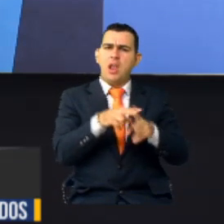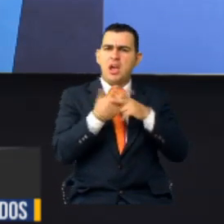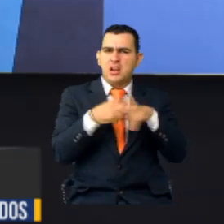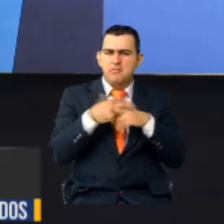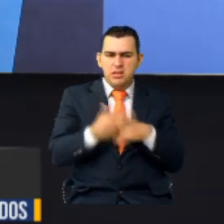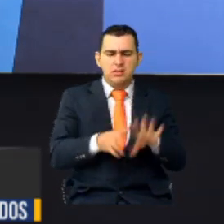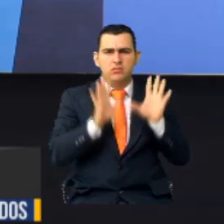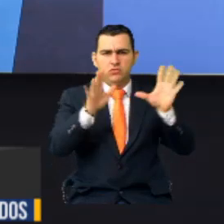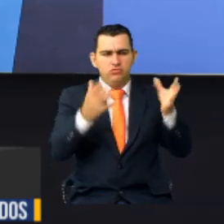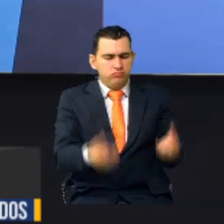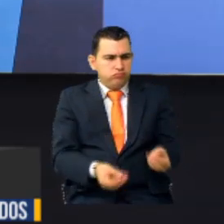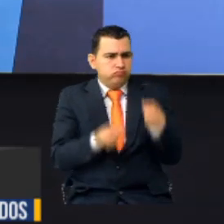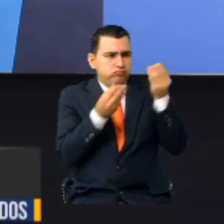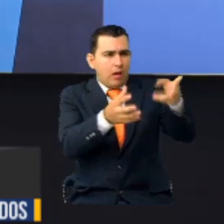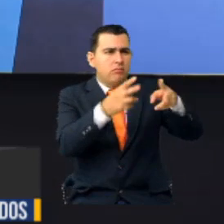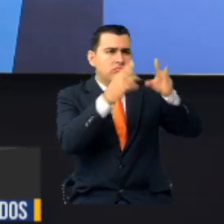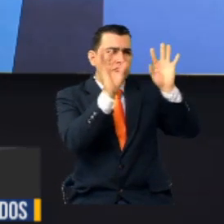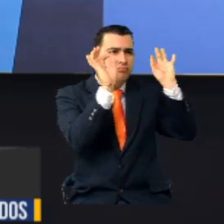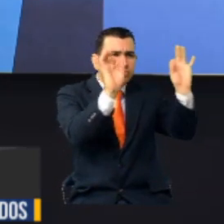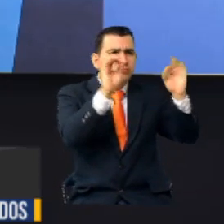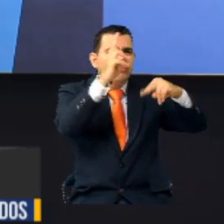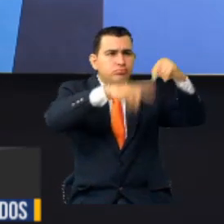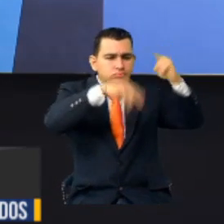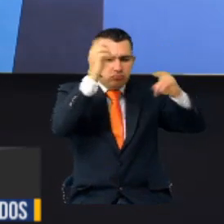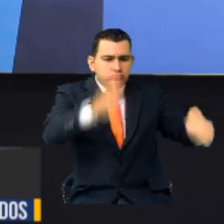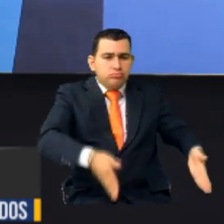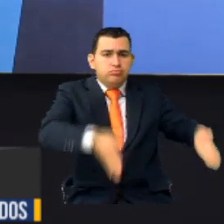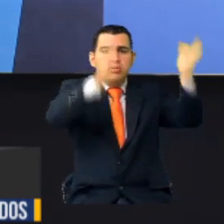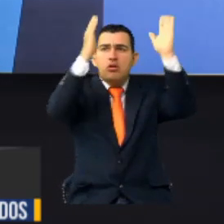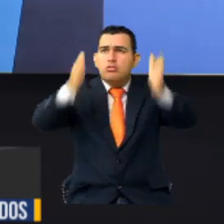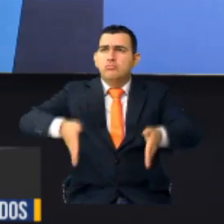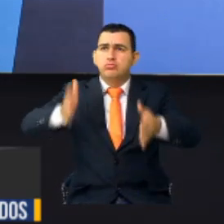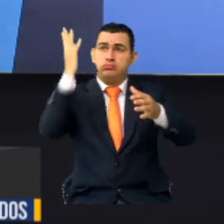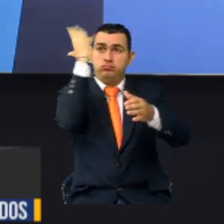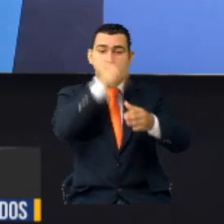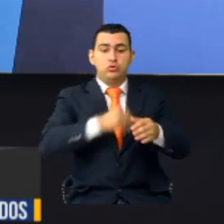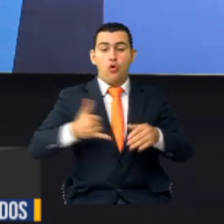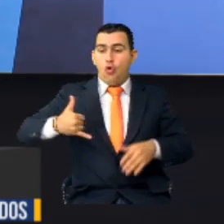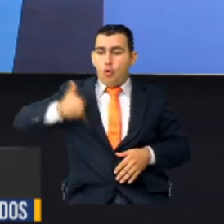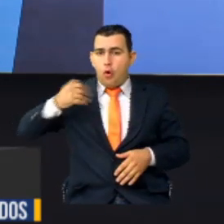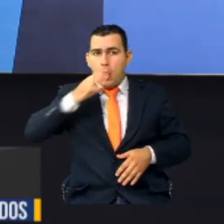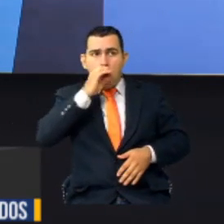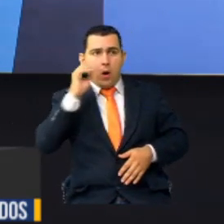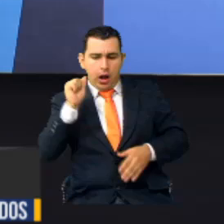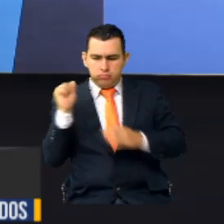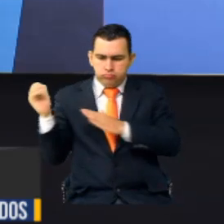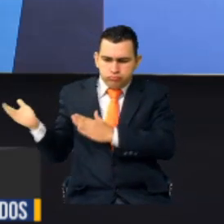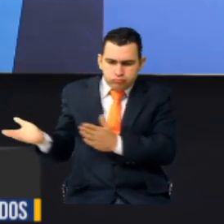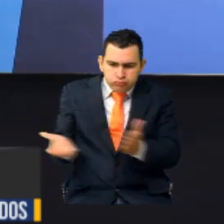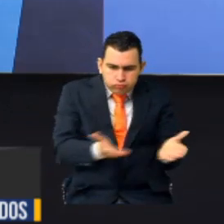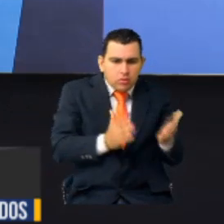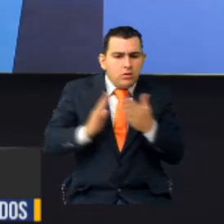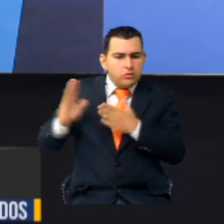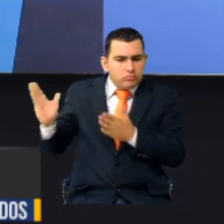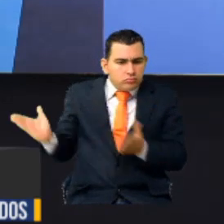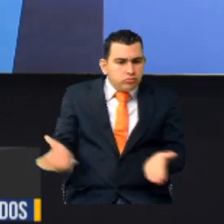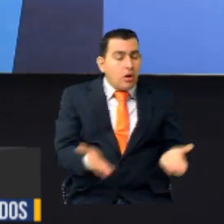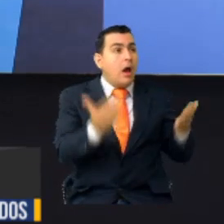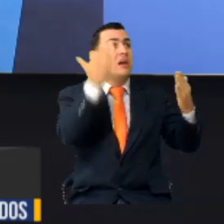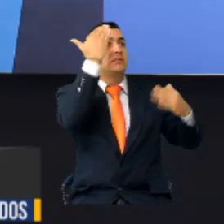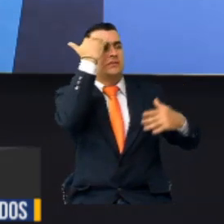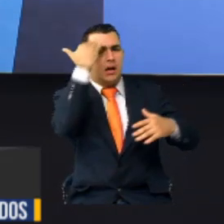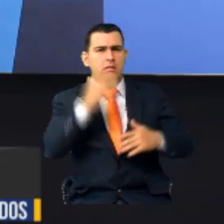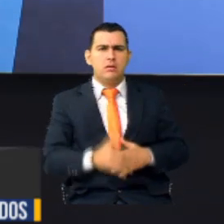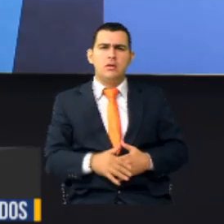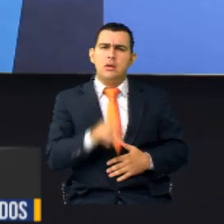con la infraestructura adecuada para que puedan desarrollar todas estas actividades y que todos estos jóvenes sigan en el campo haciendo eso que saben hacer muy bien, que